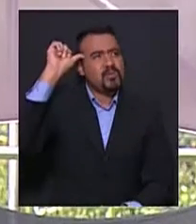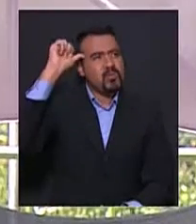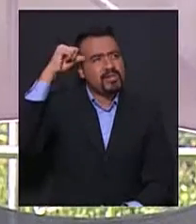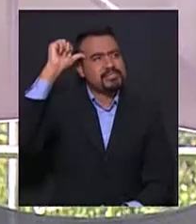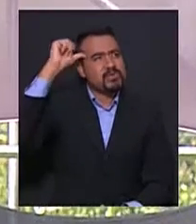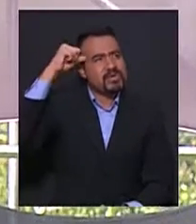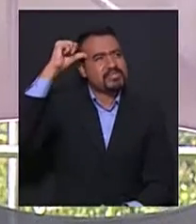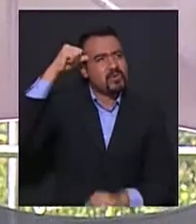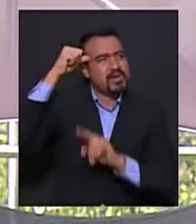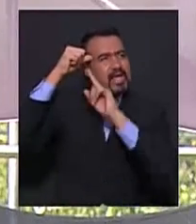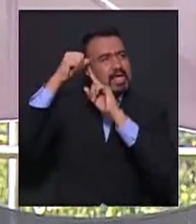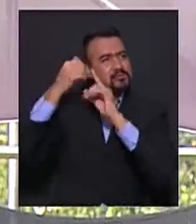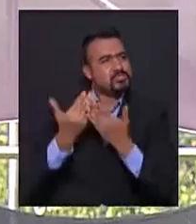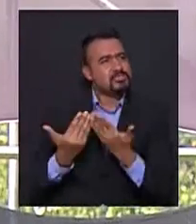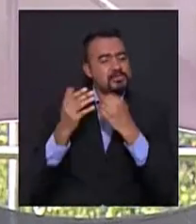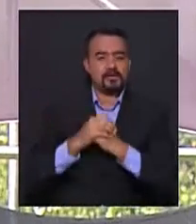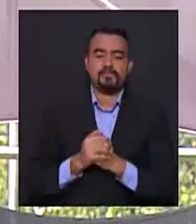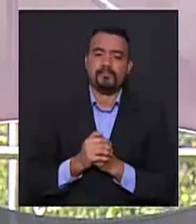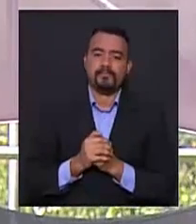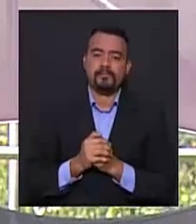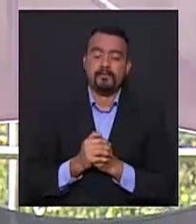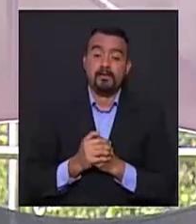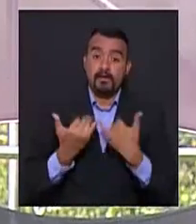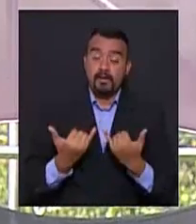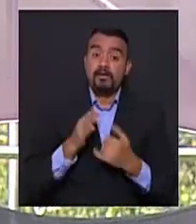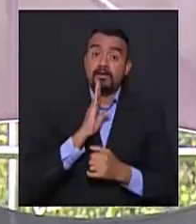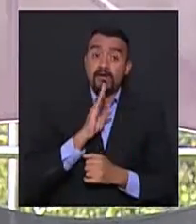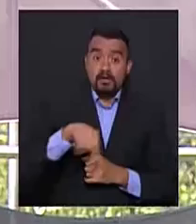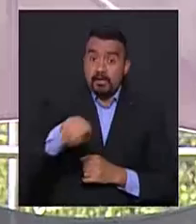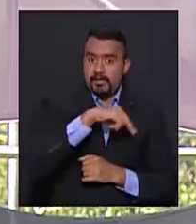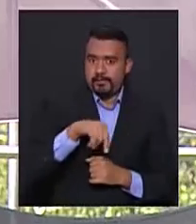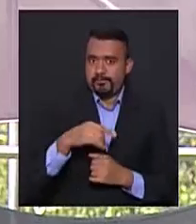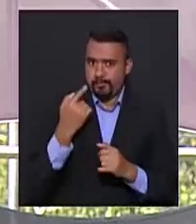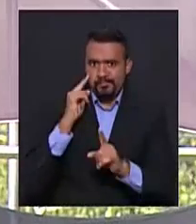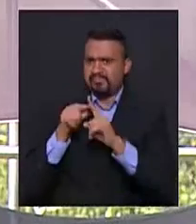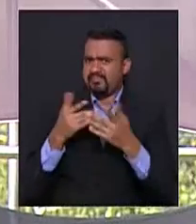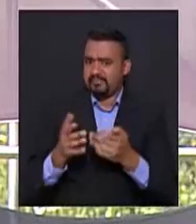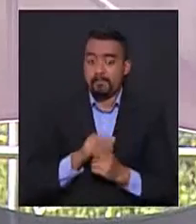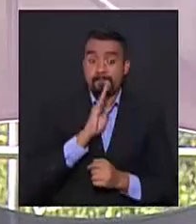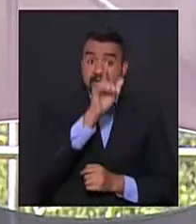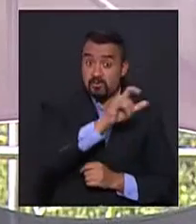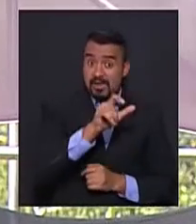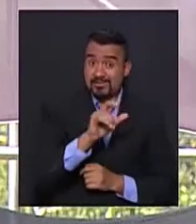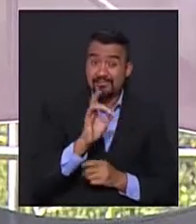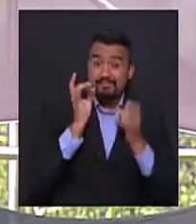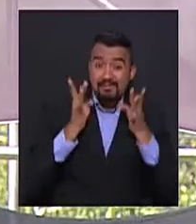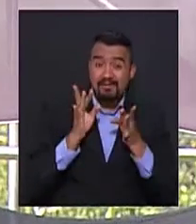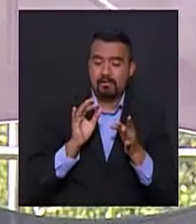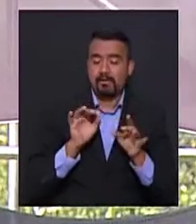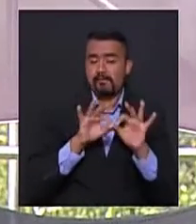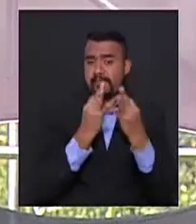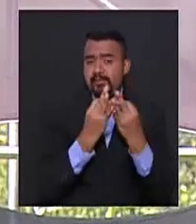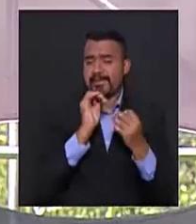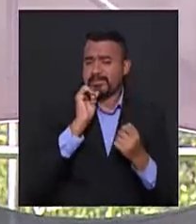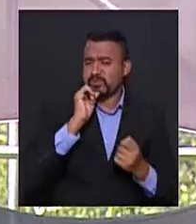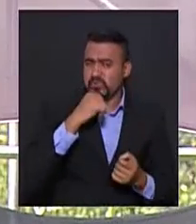héroes, de los valientes. El corazón de esta iniciativa son las víctimas que no debimos tener jamás. El alma de